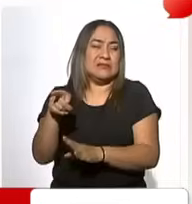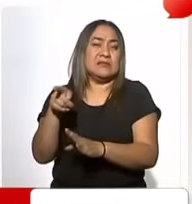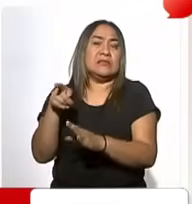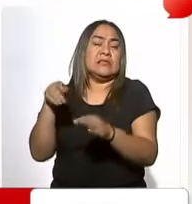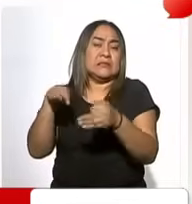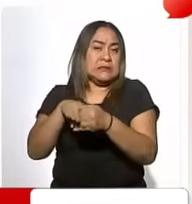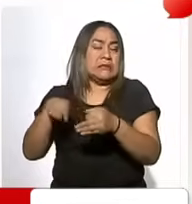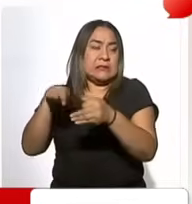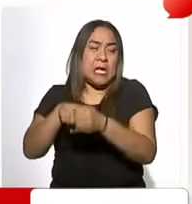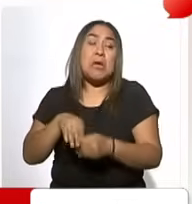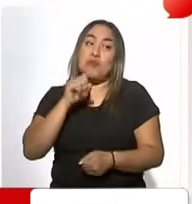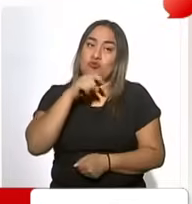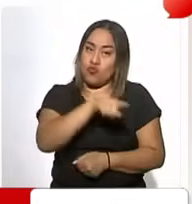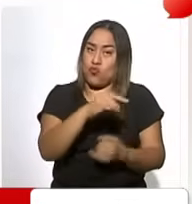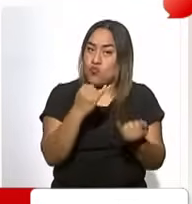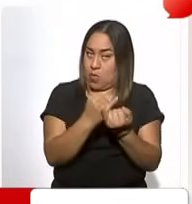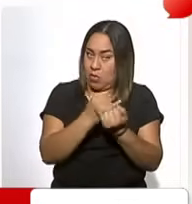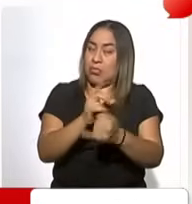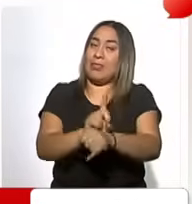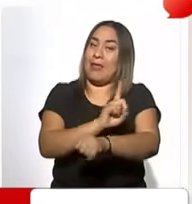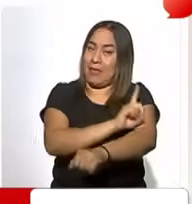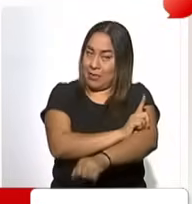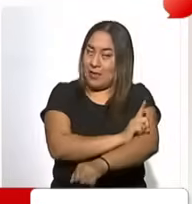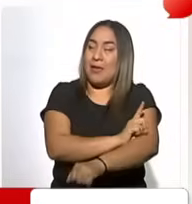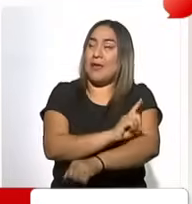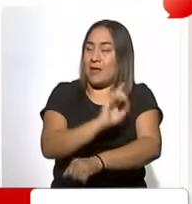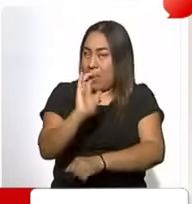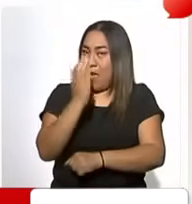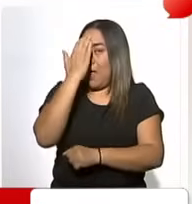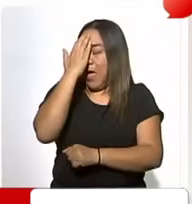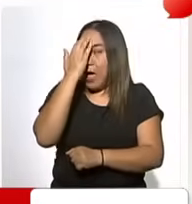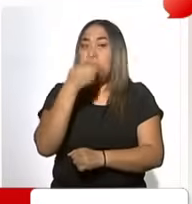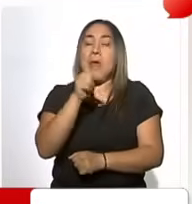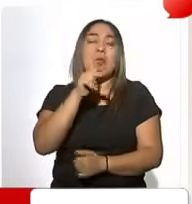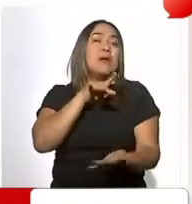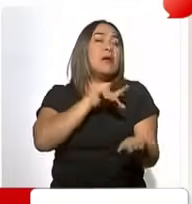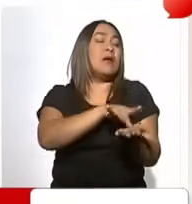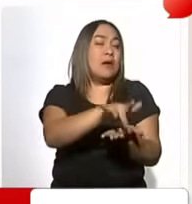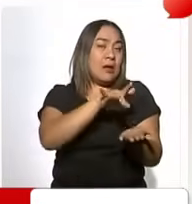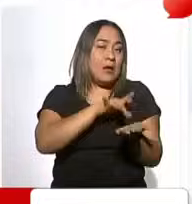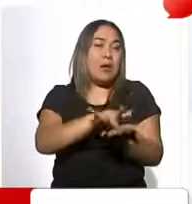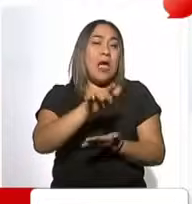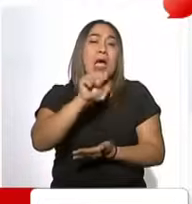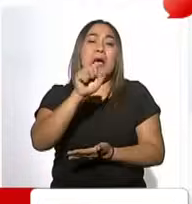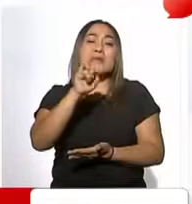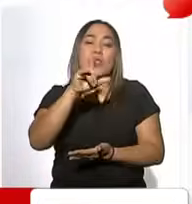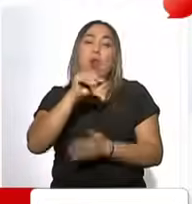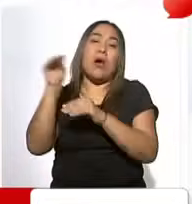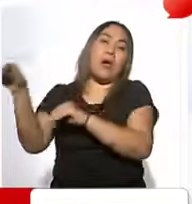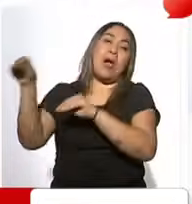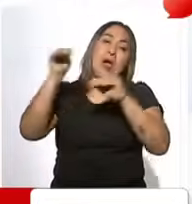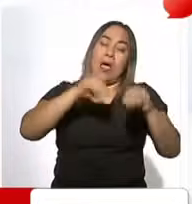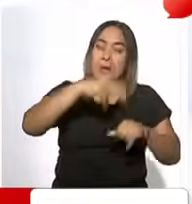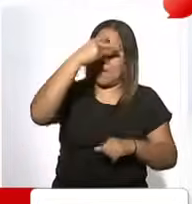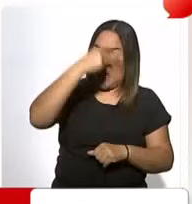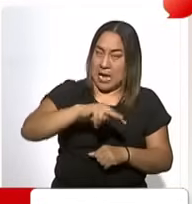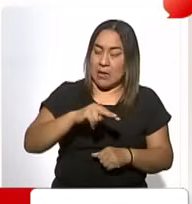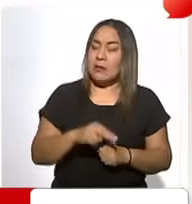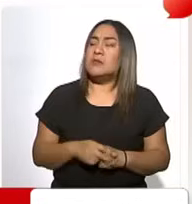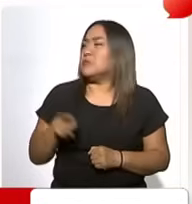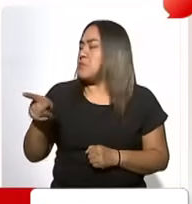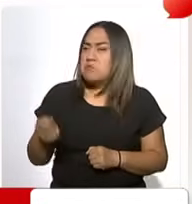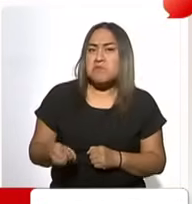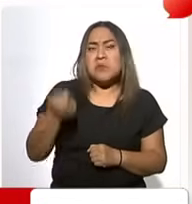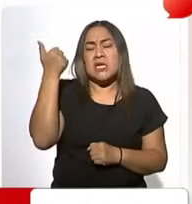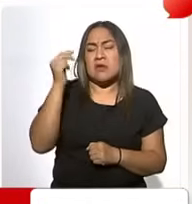eh tú misma eres víctima de eso y sin embargo fuiste beneficiaria de la figura del asilo no habí hos visto una cosa